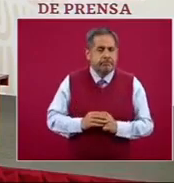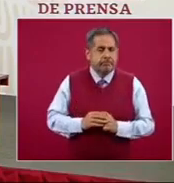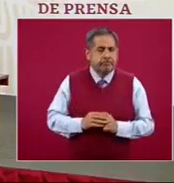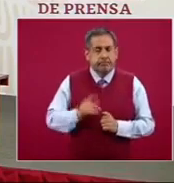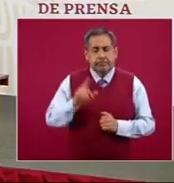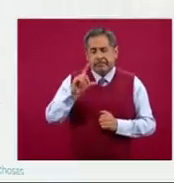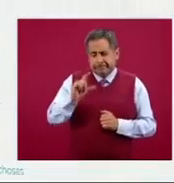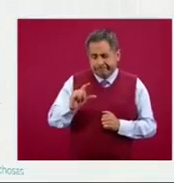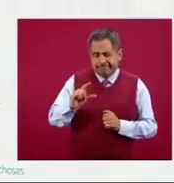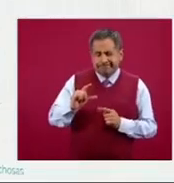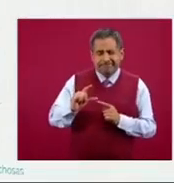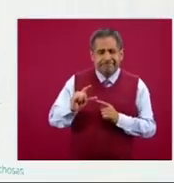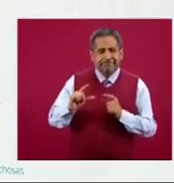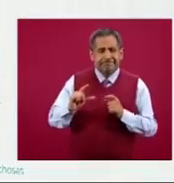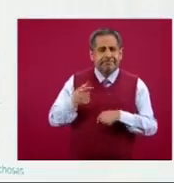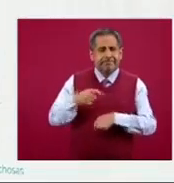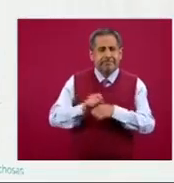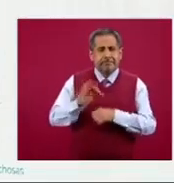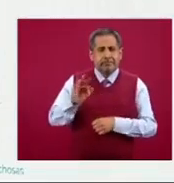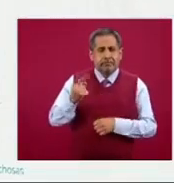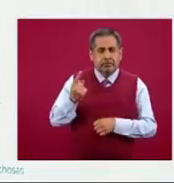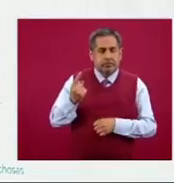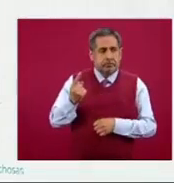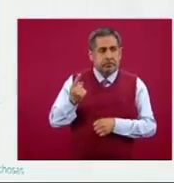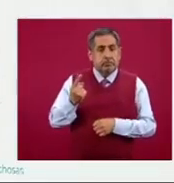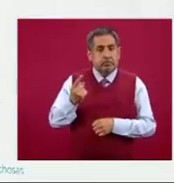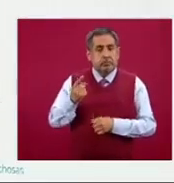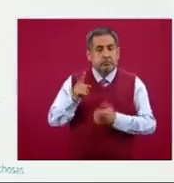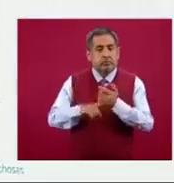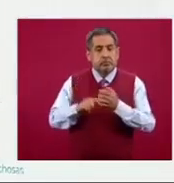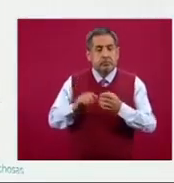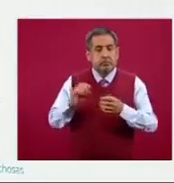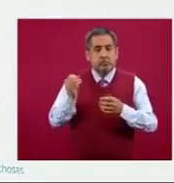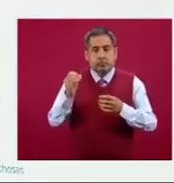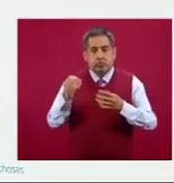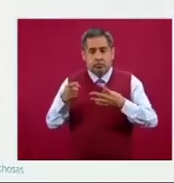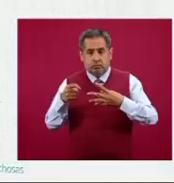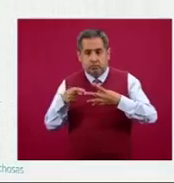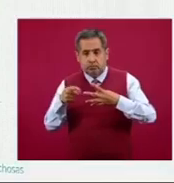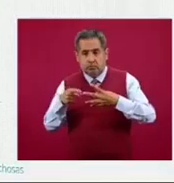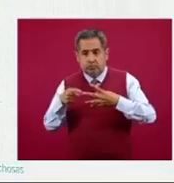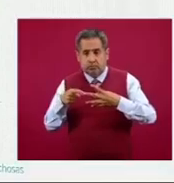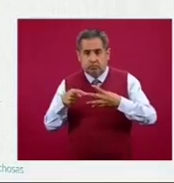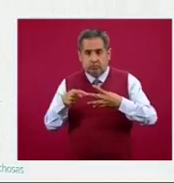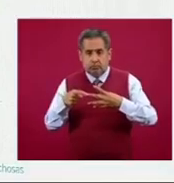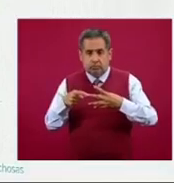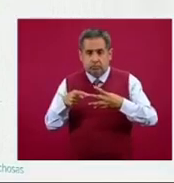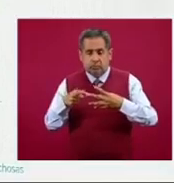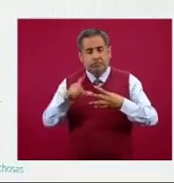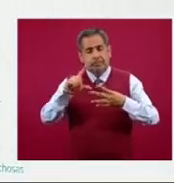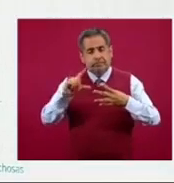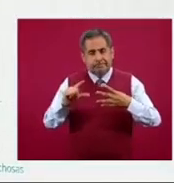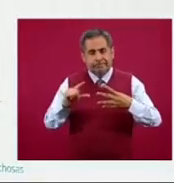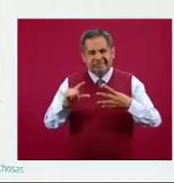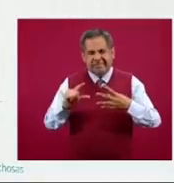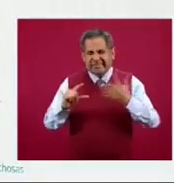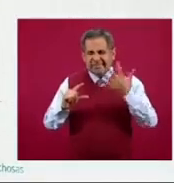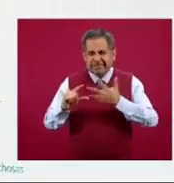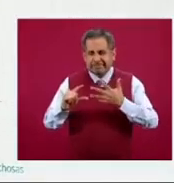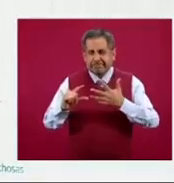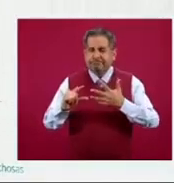punto hasta la semana 41, que es la segunda semana de octubre, y esta reducción se